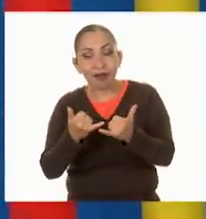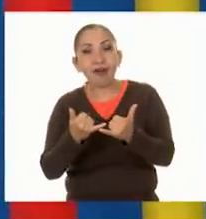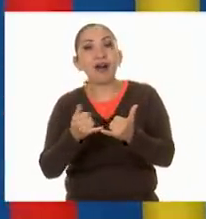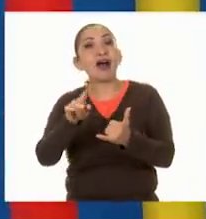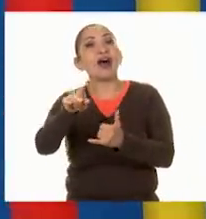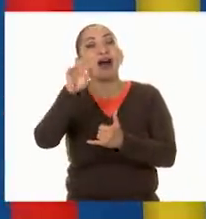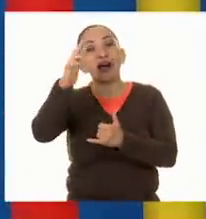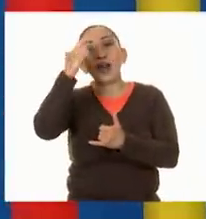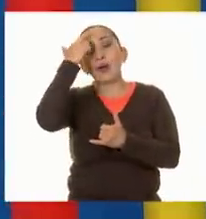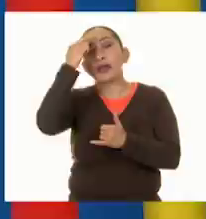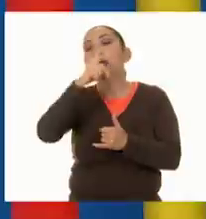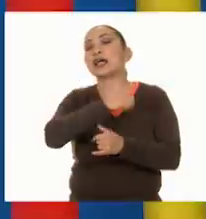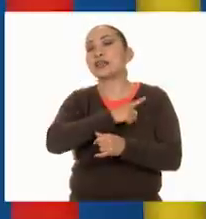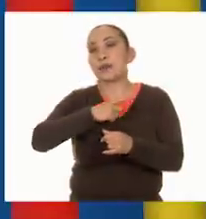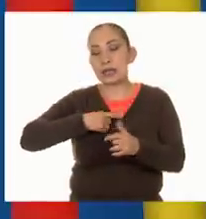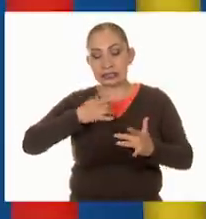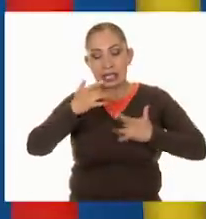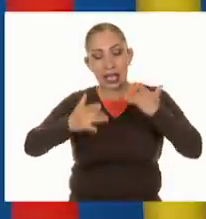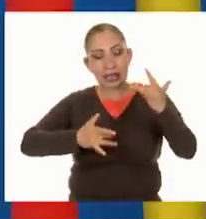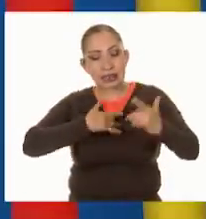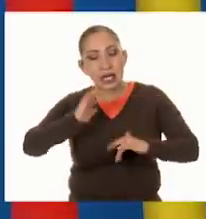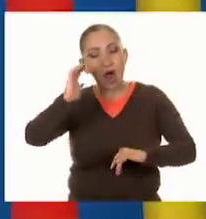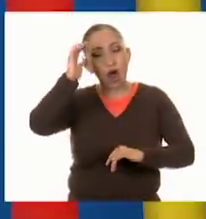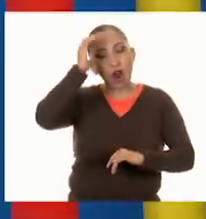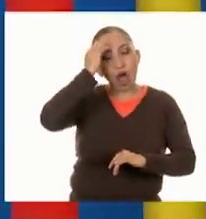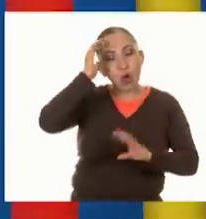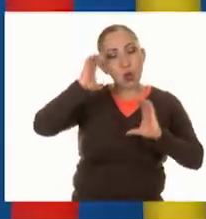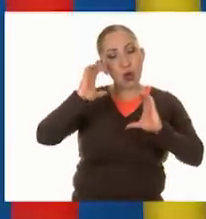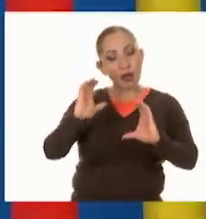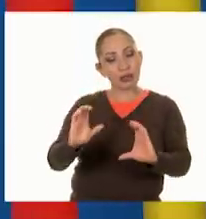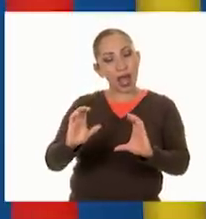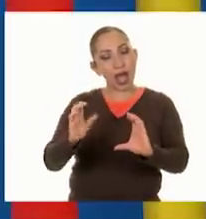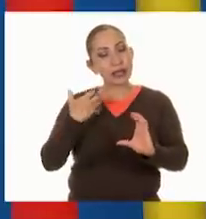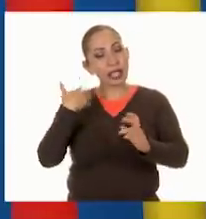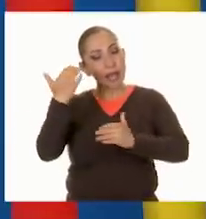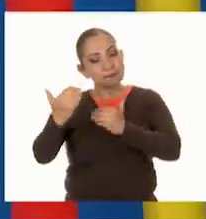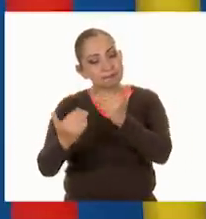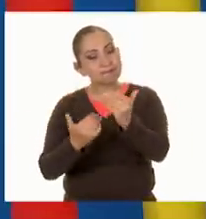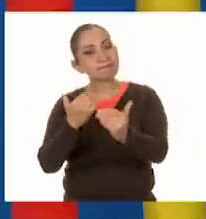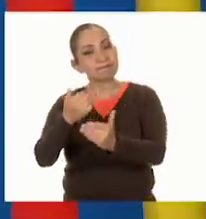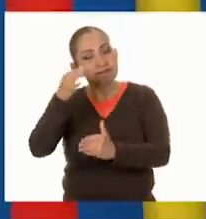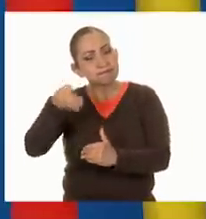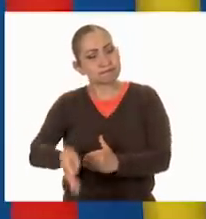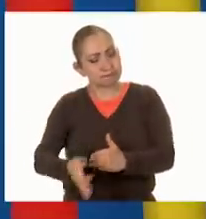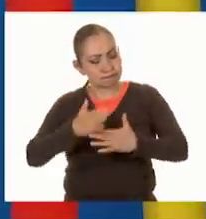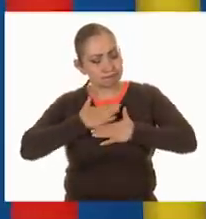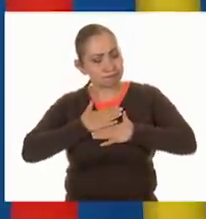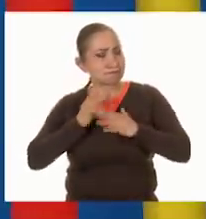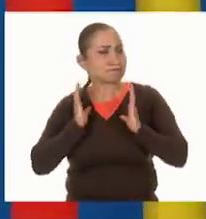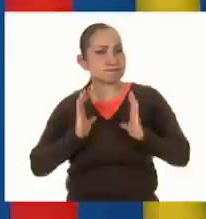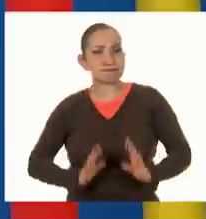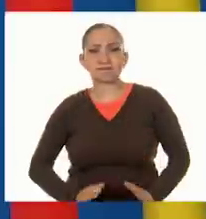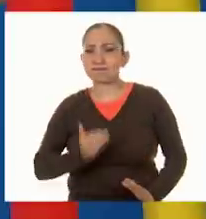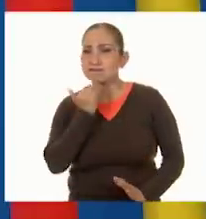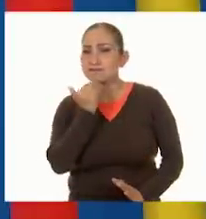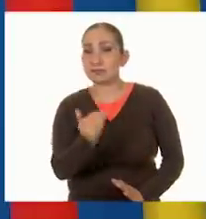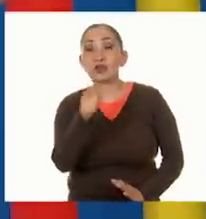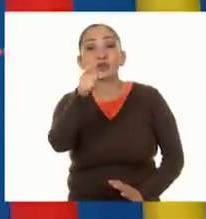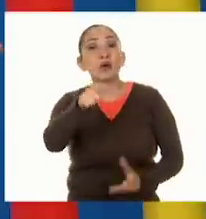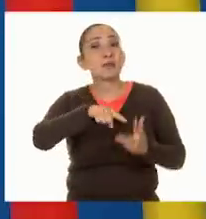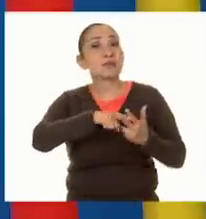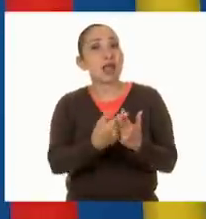Ahora recuerda que hay que sentir, conocer, cuidar, desarrollar y aceptar tu cuerpo. Puedes